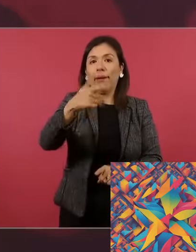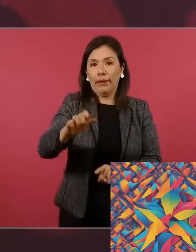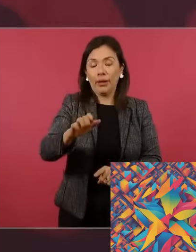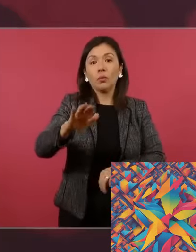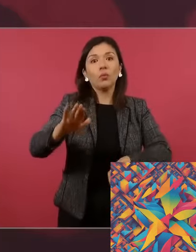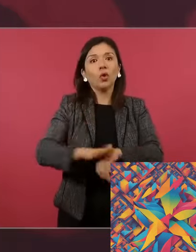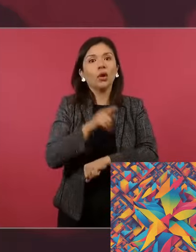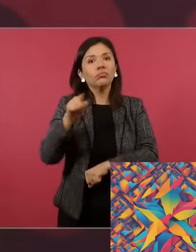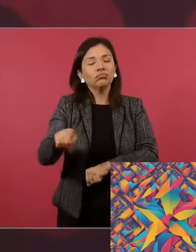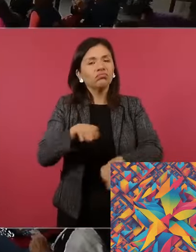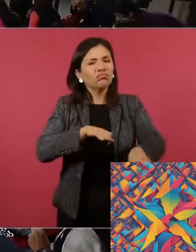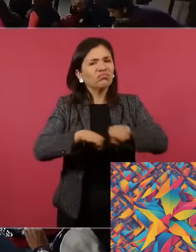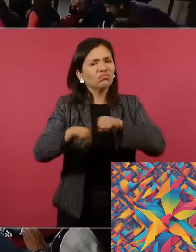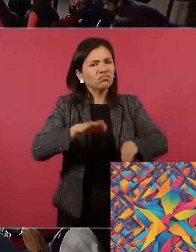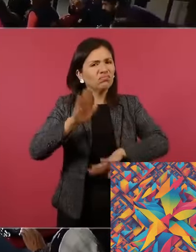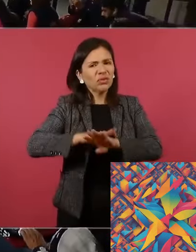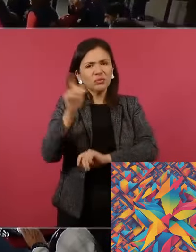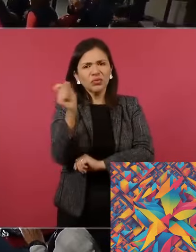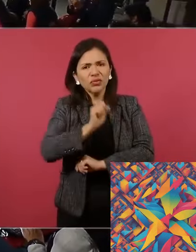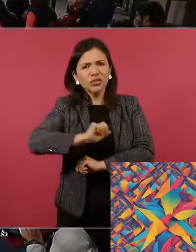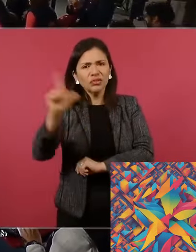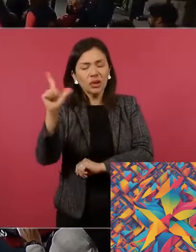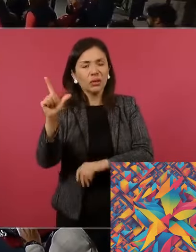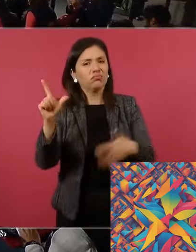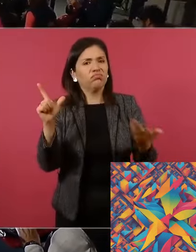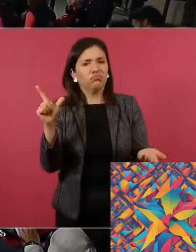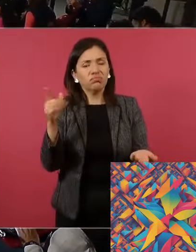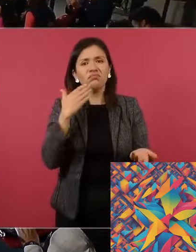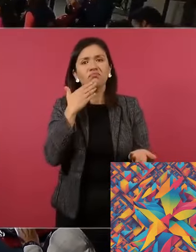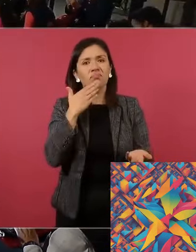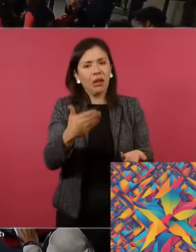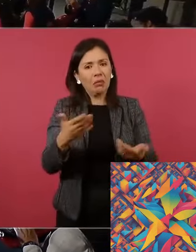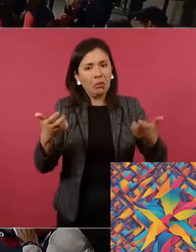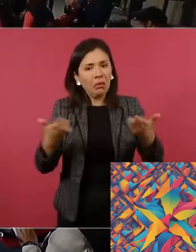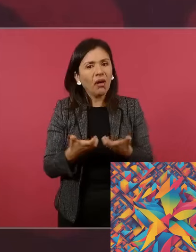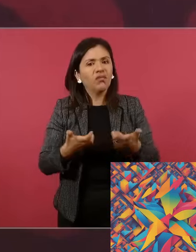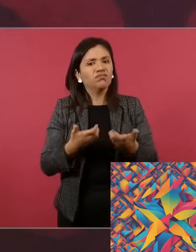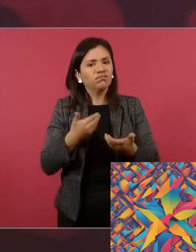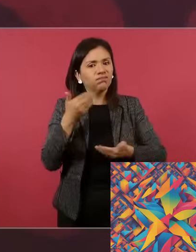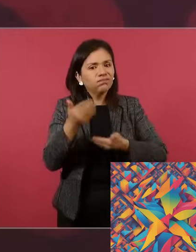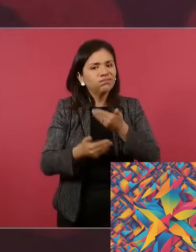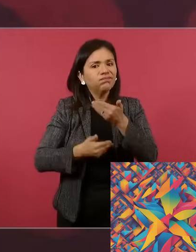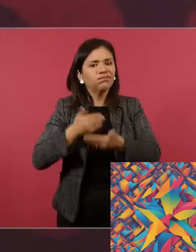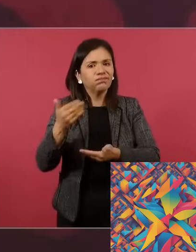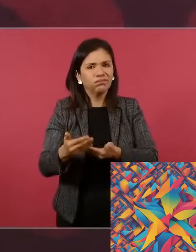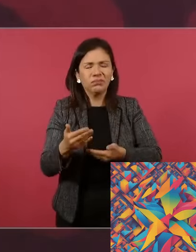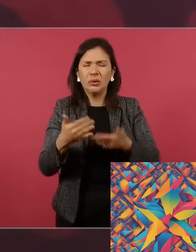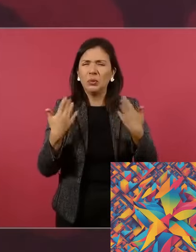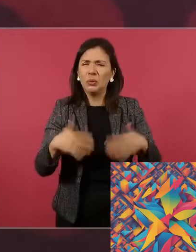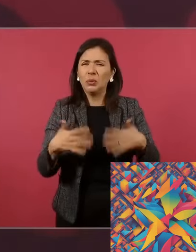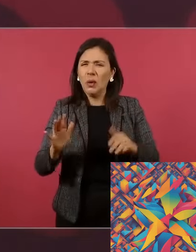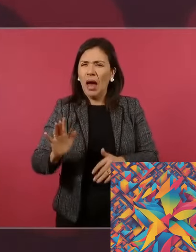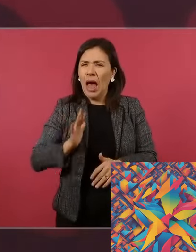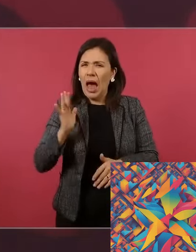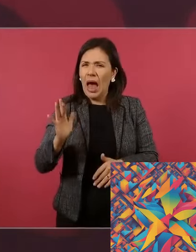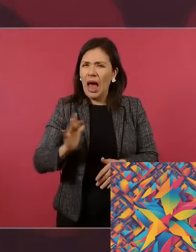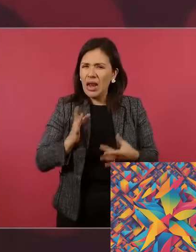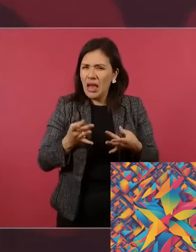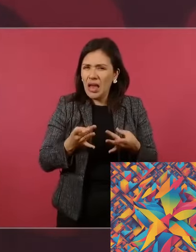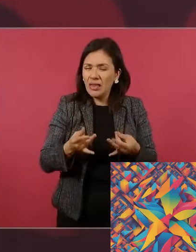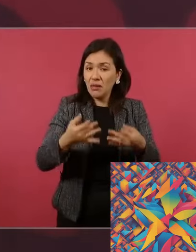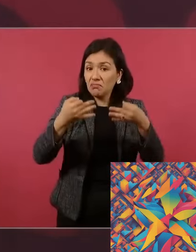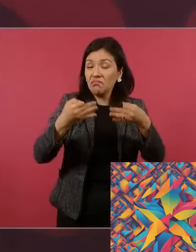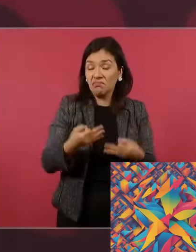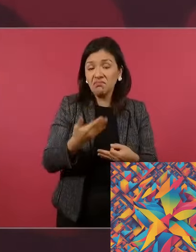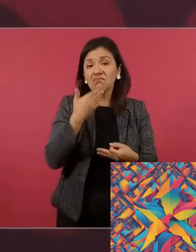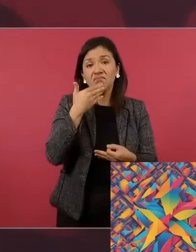había encontrado nada ilícito sobre él. Este intercambio de audios y videos no solo añadió un toque de dinamismo a la conferencia, sino